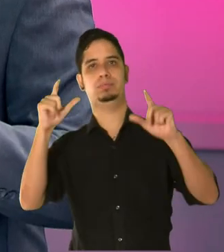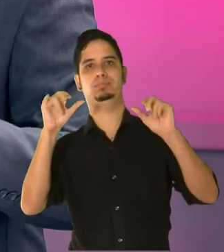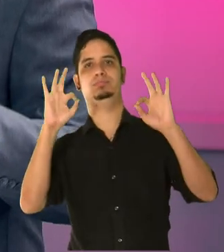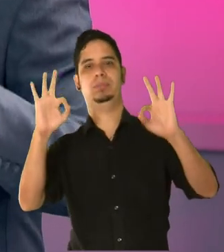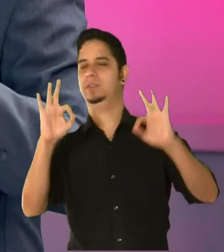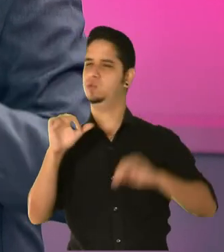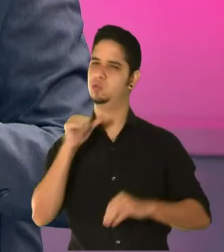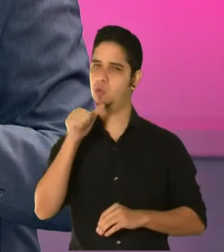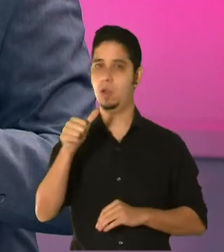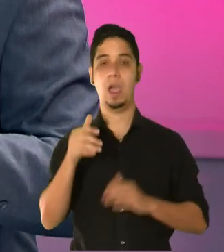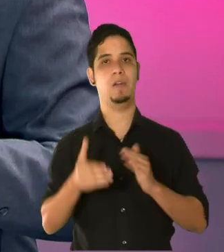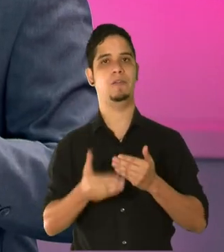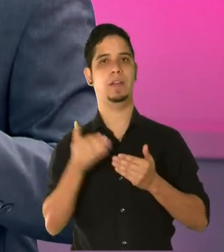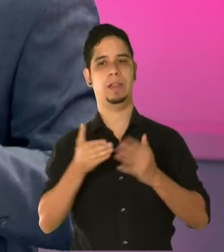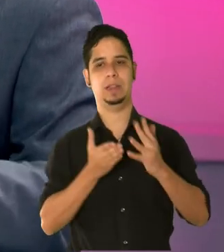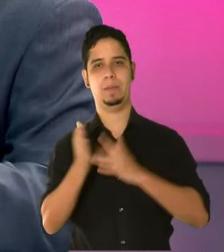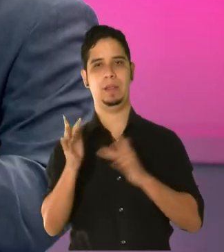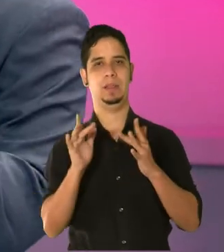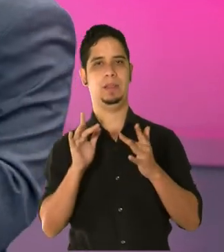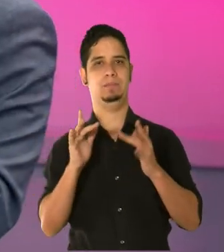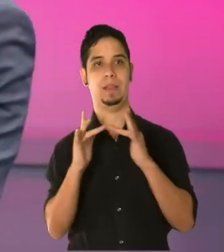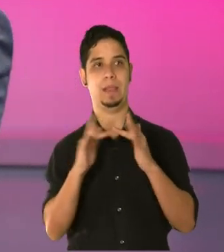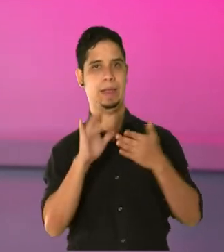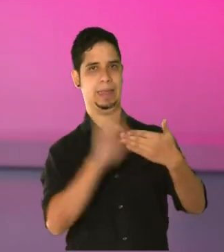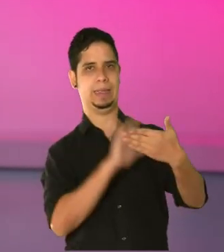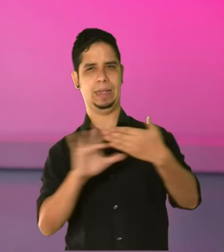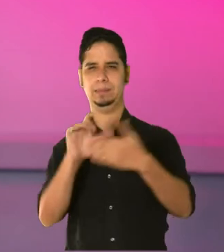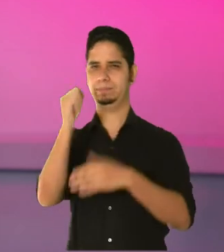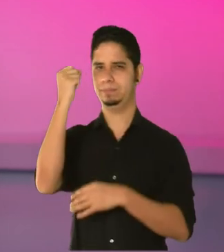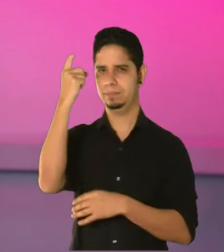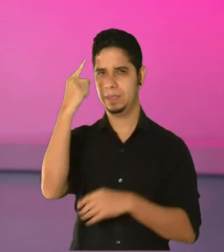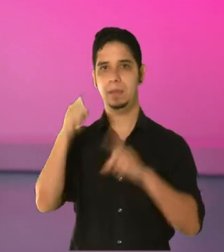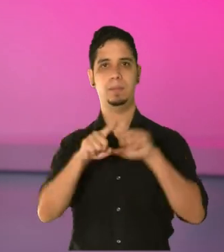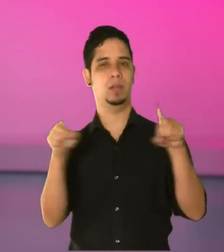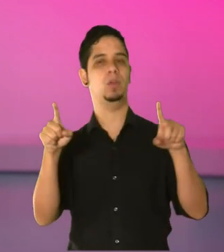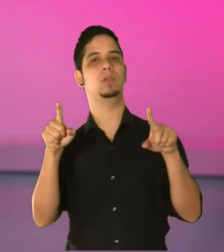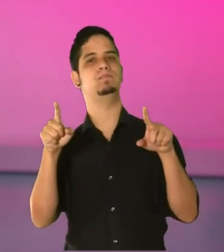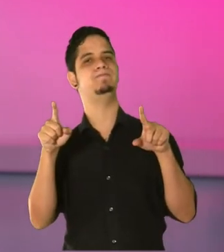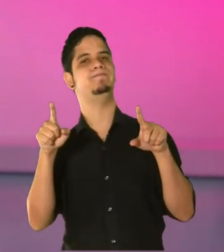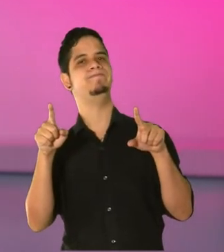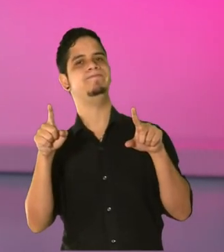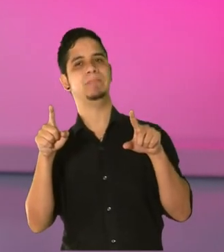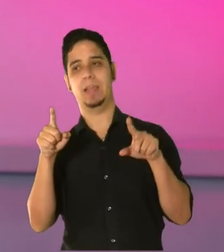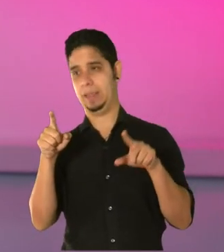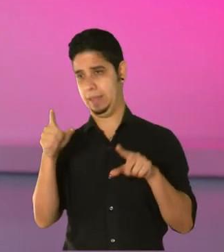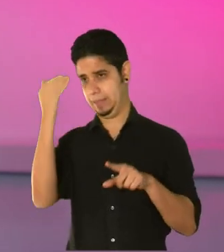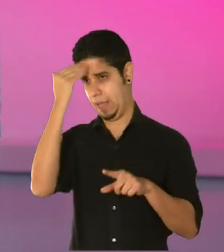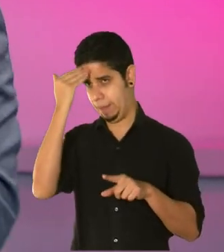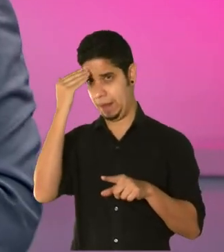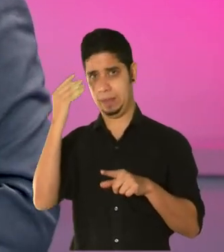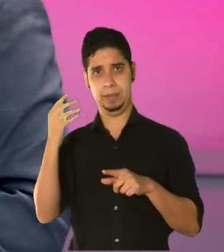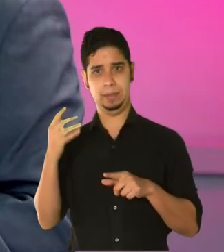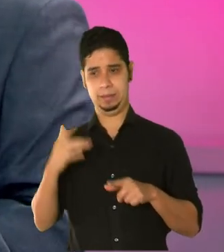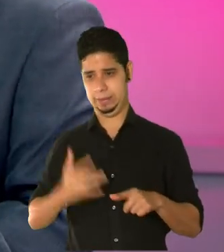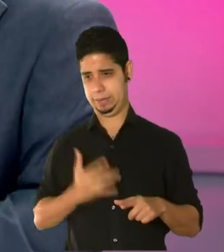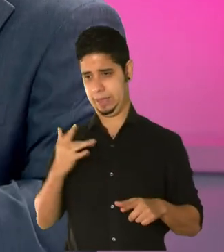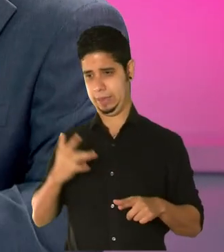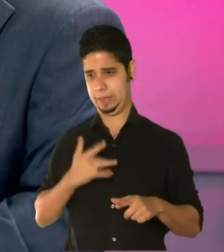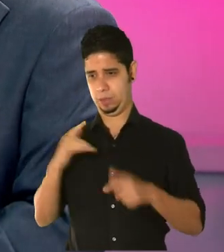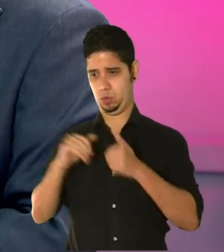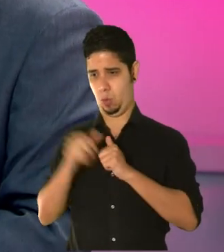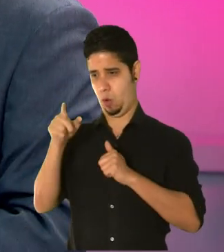eso en las redes sociales pero hay que en el área de las manos de